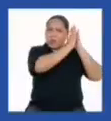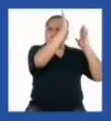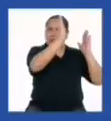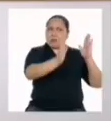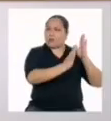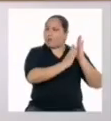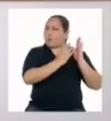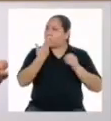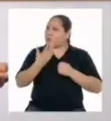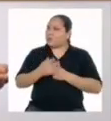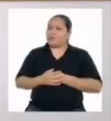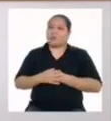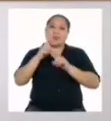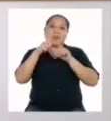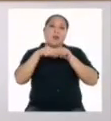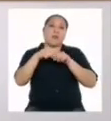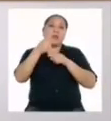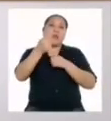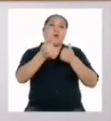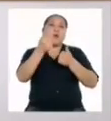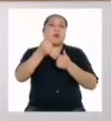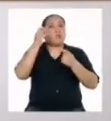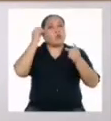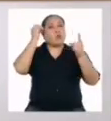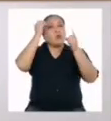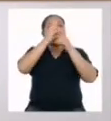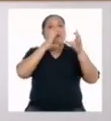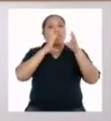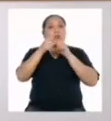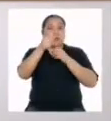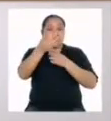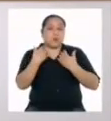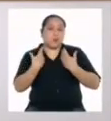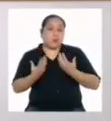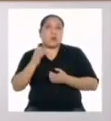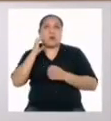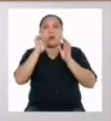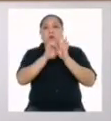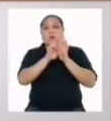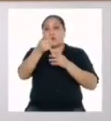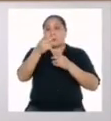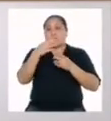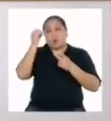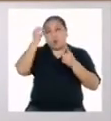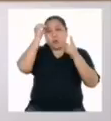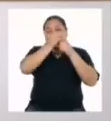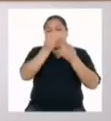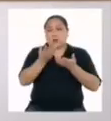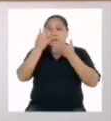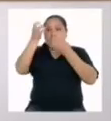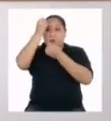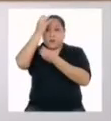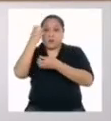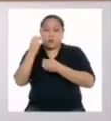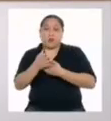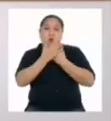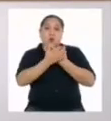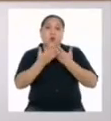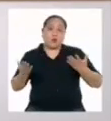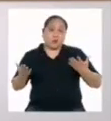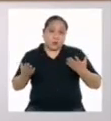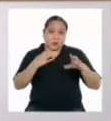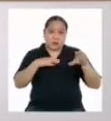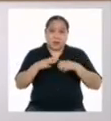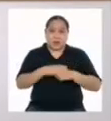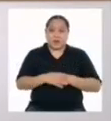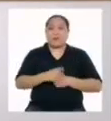mural? Eso va a depender de la intención comunicativa que tengamos. Por ejemplo, si tu intención es dar información sobre las